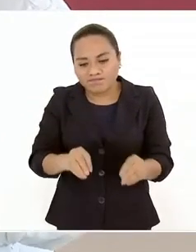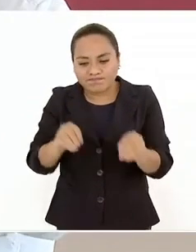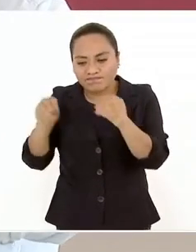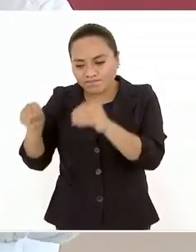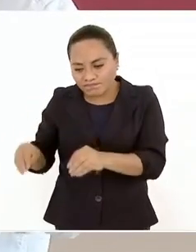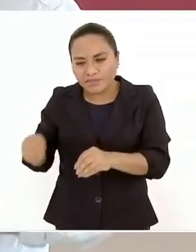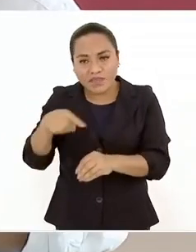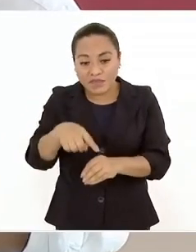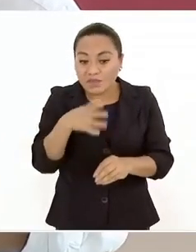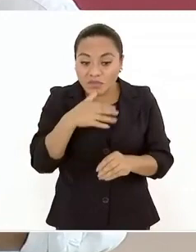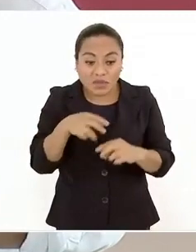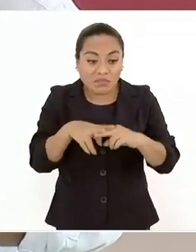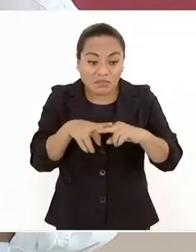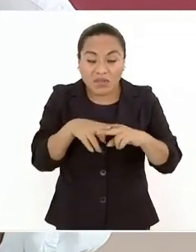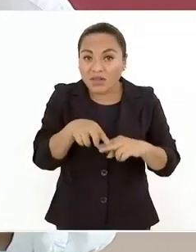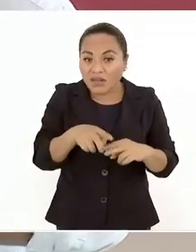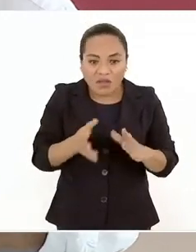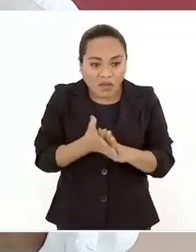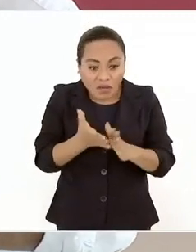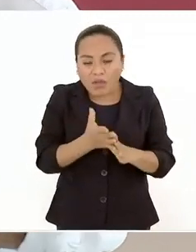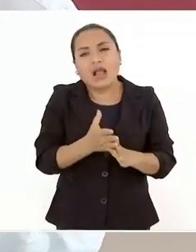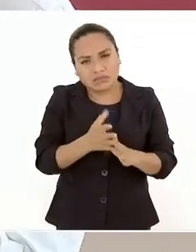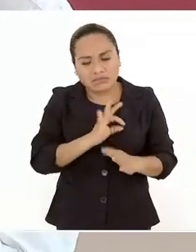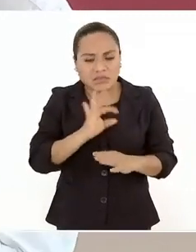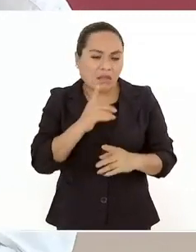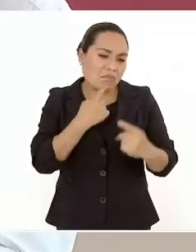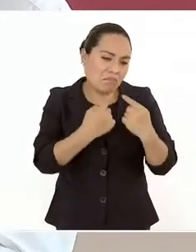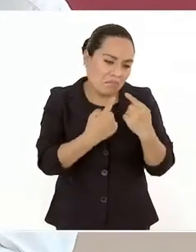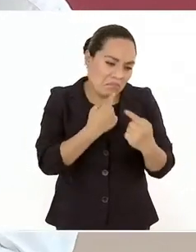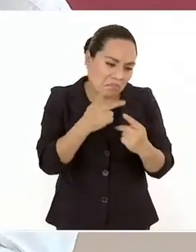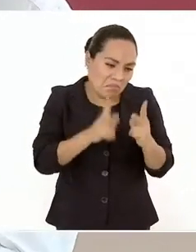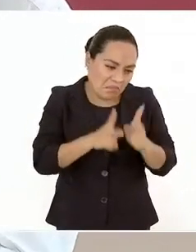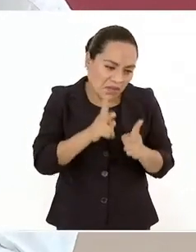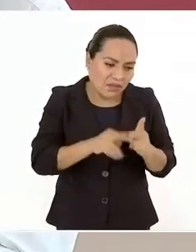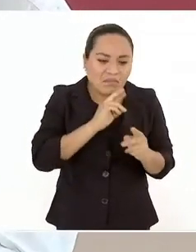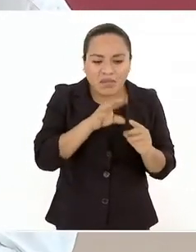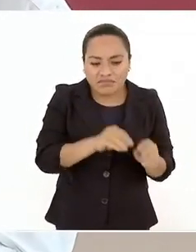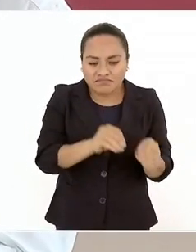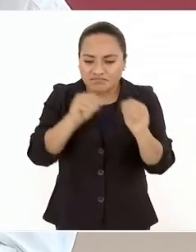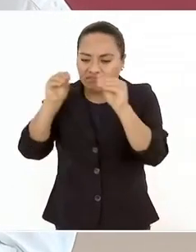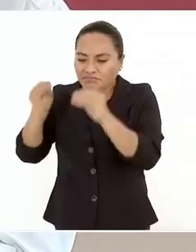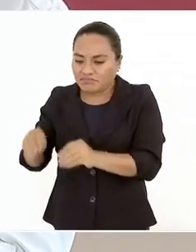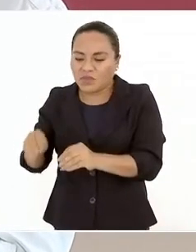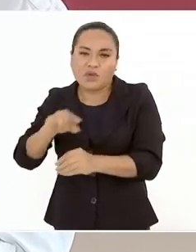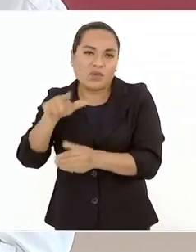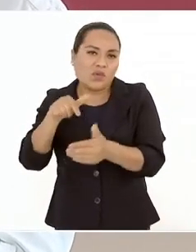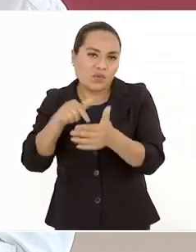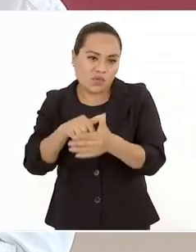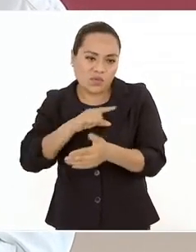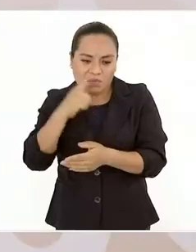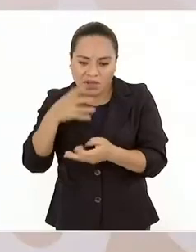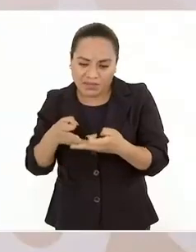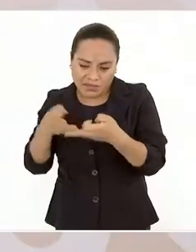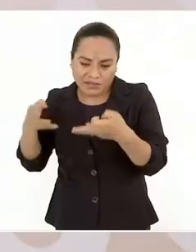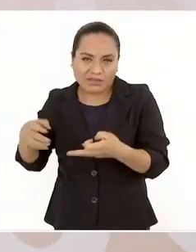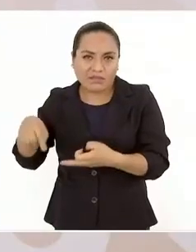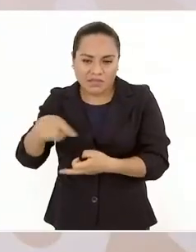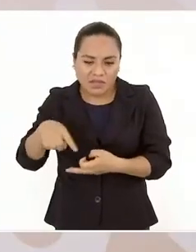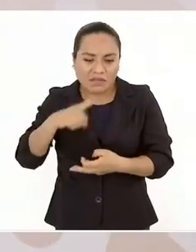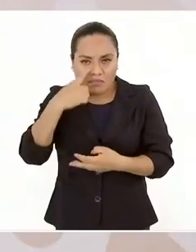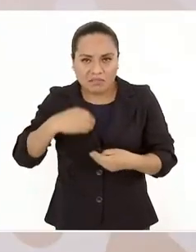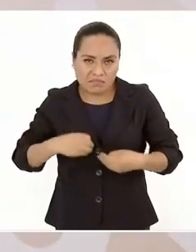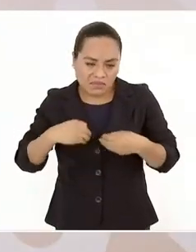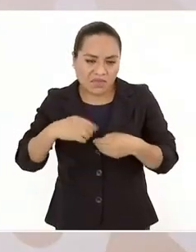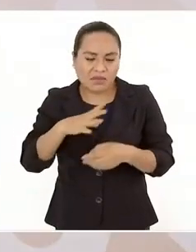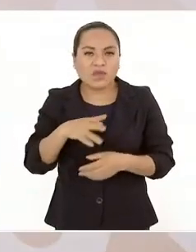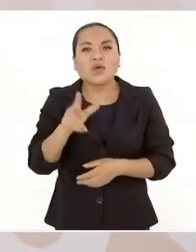reubicar dentro del mismo predio la vivienda para liberar el derecho de vía. Esto hasta ahora ha implicado una